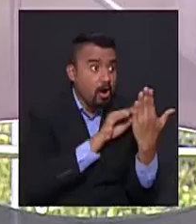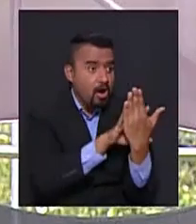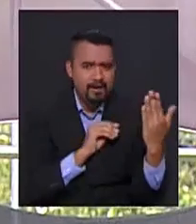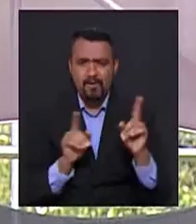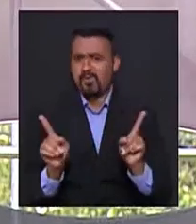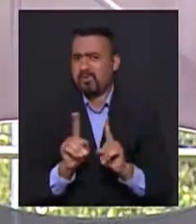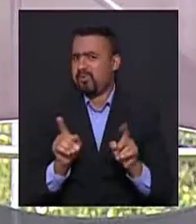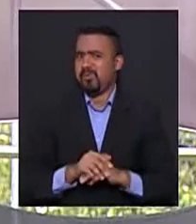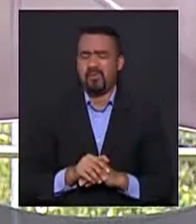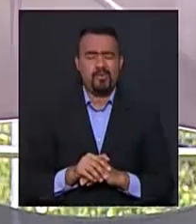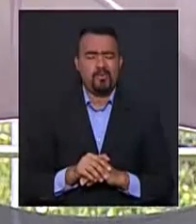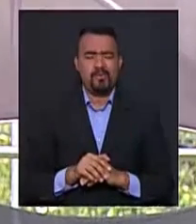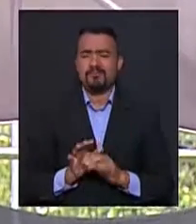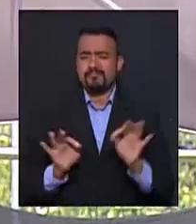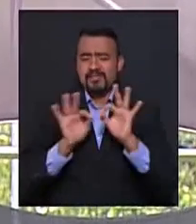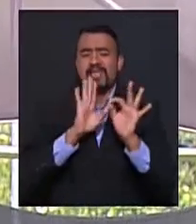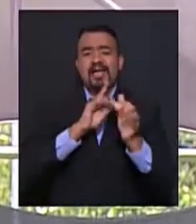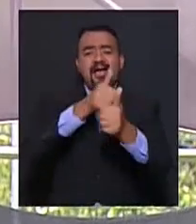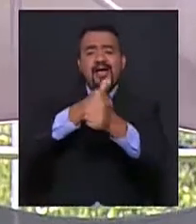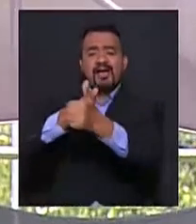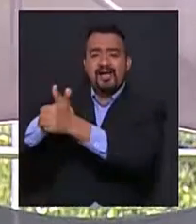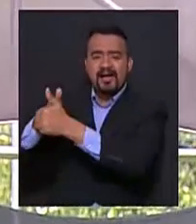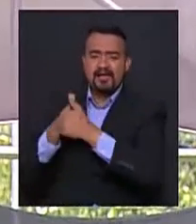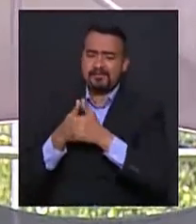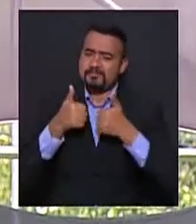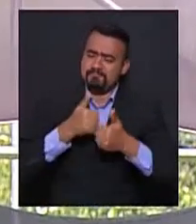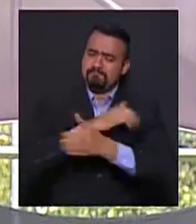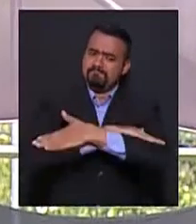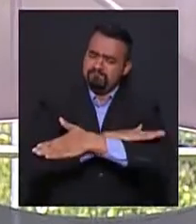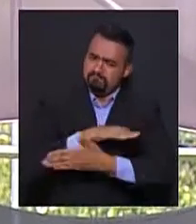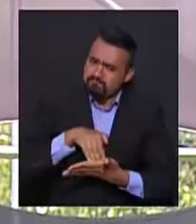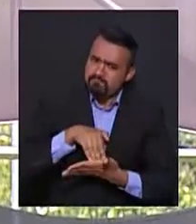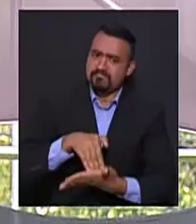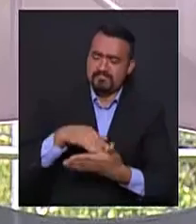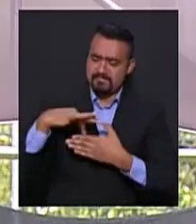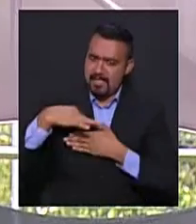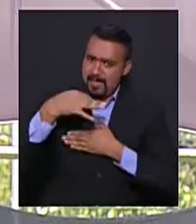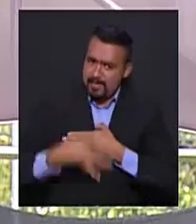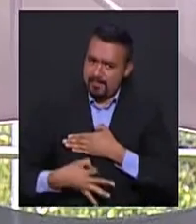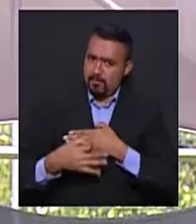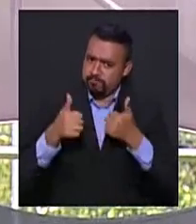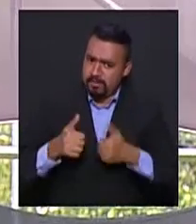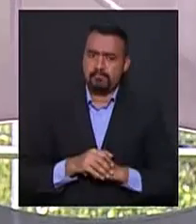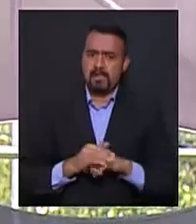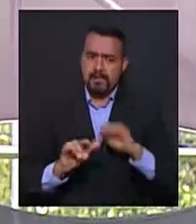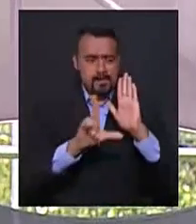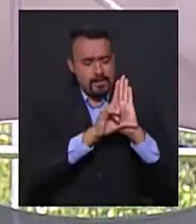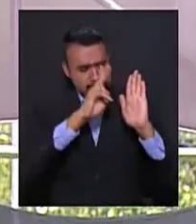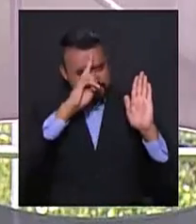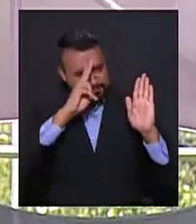principios e intenciones. Que seamos radicalmente correctos, radicalmente éticos, radicalmente